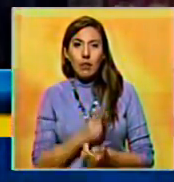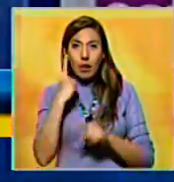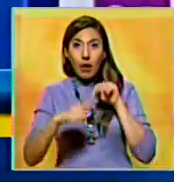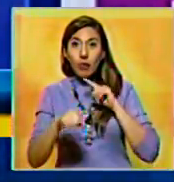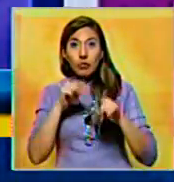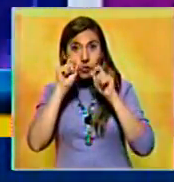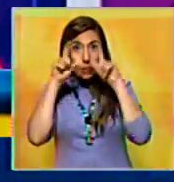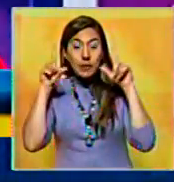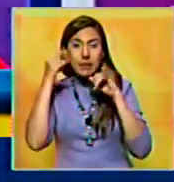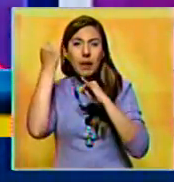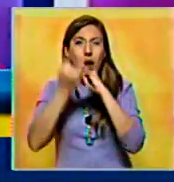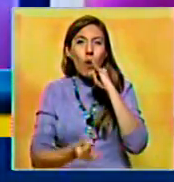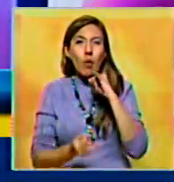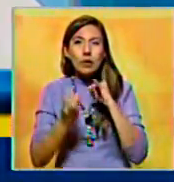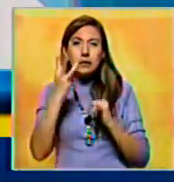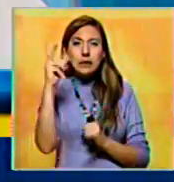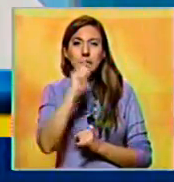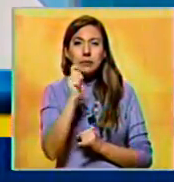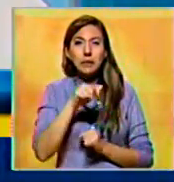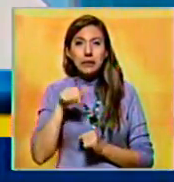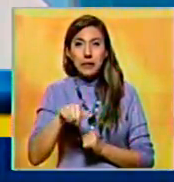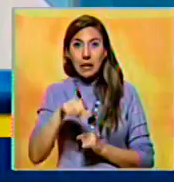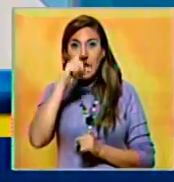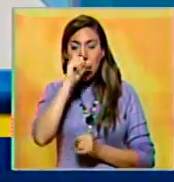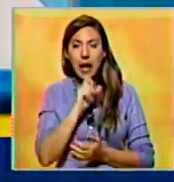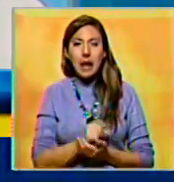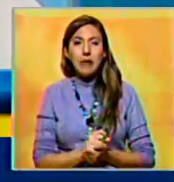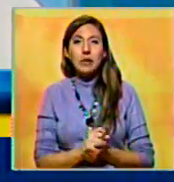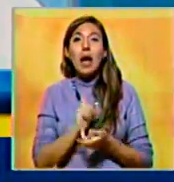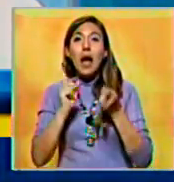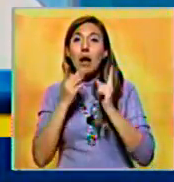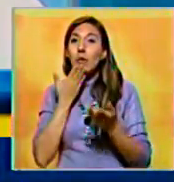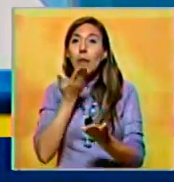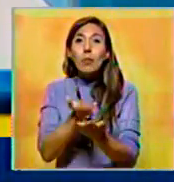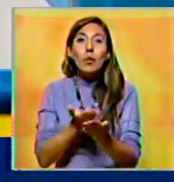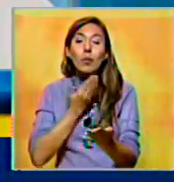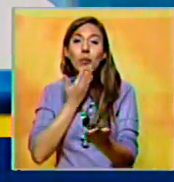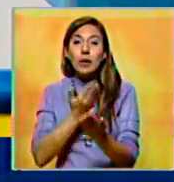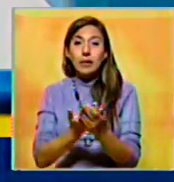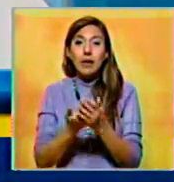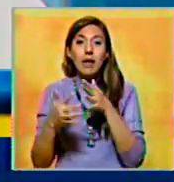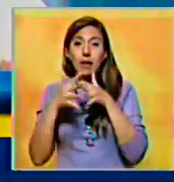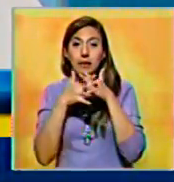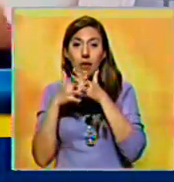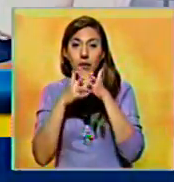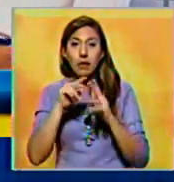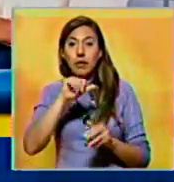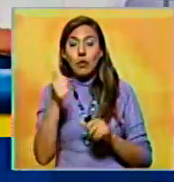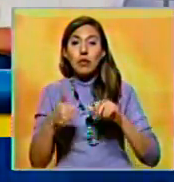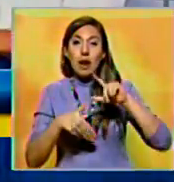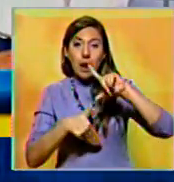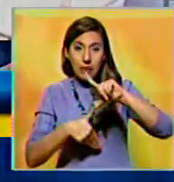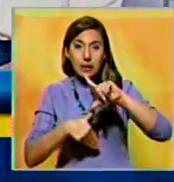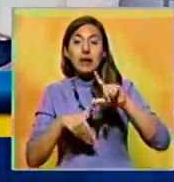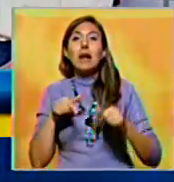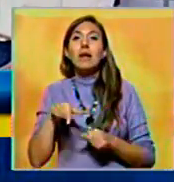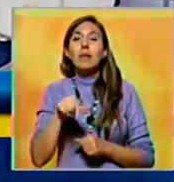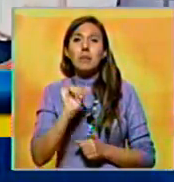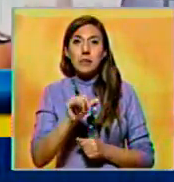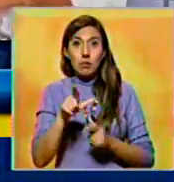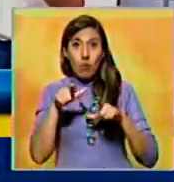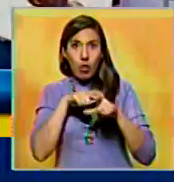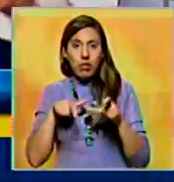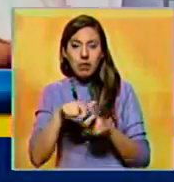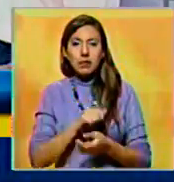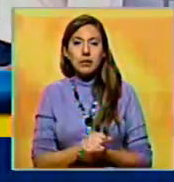el disco. Ya hay propuestas sumamente interesantes en los Estados Unidos y en toda Latinoamérica con mi disco.